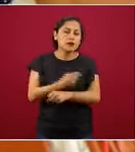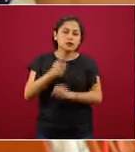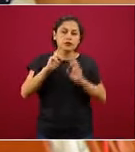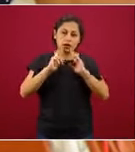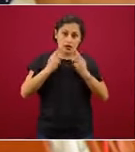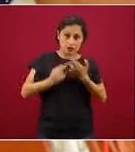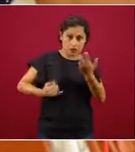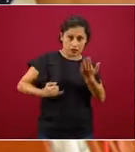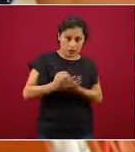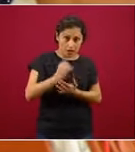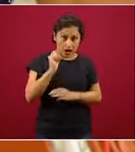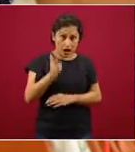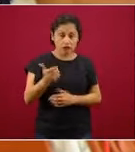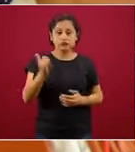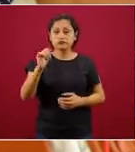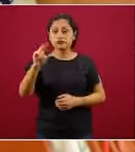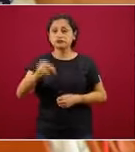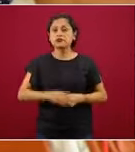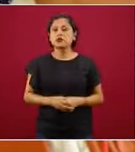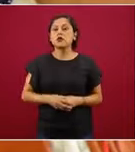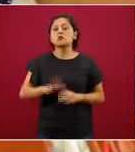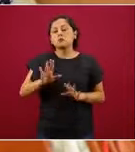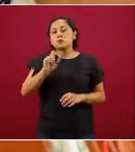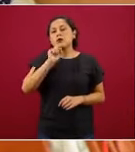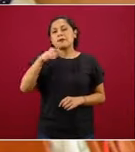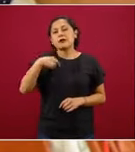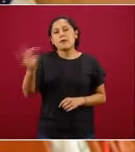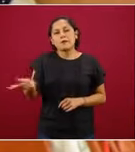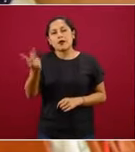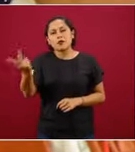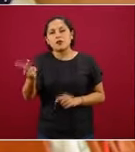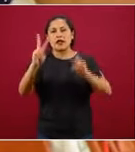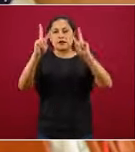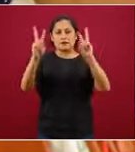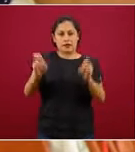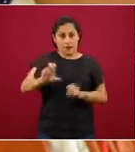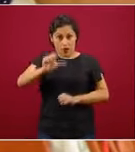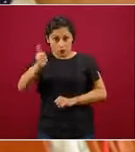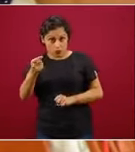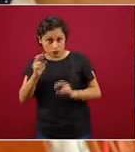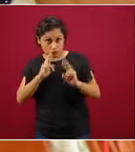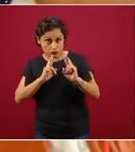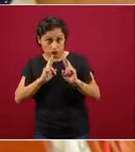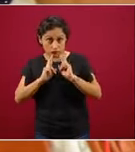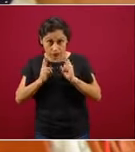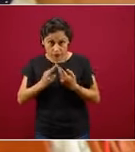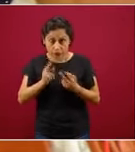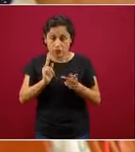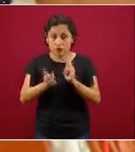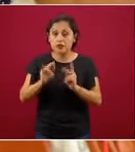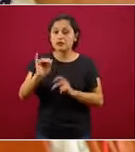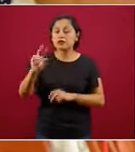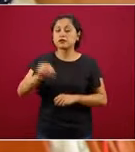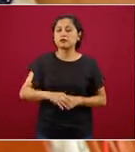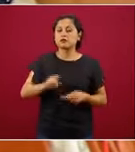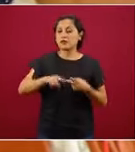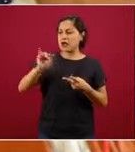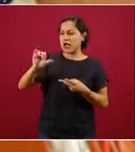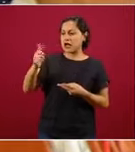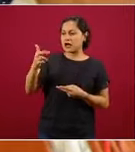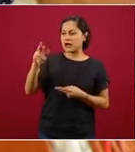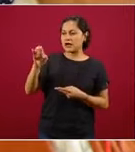algún acuerdo y, además de esto, si se tocaron algunos otros temas. Y preguntarle a Gabriel si fuera tan gentil de darme